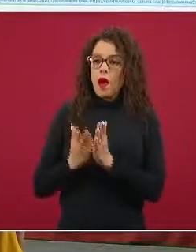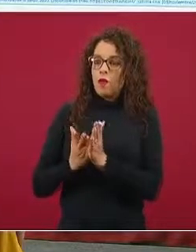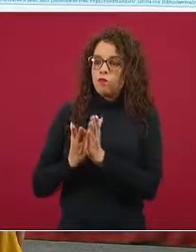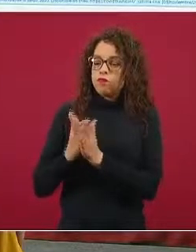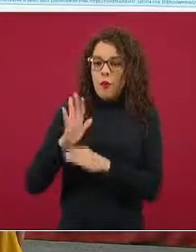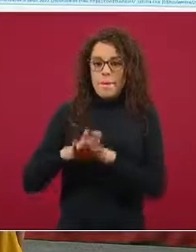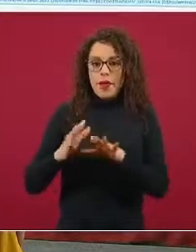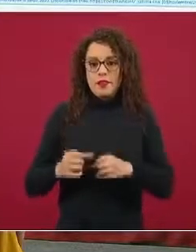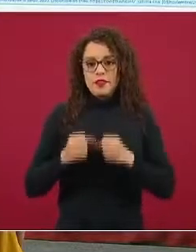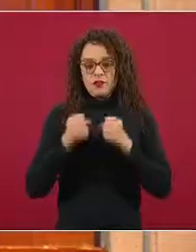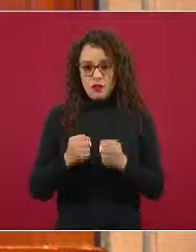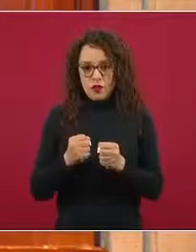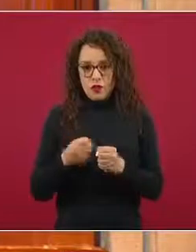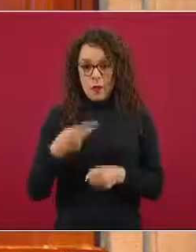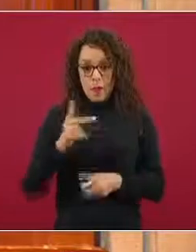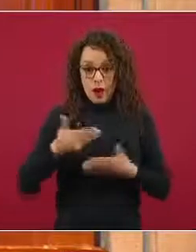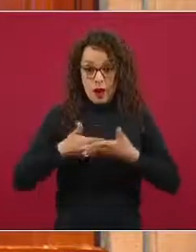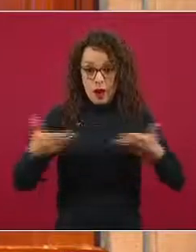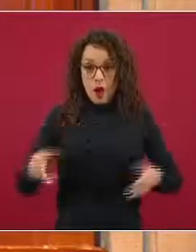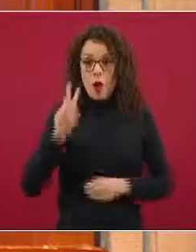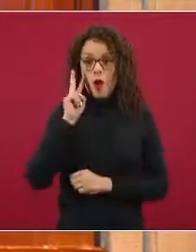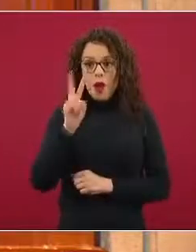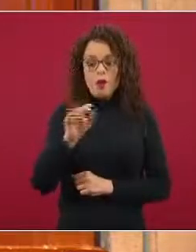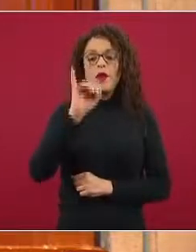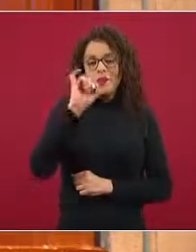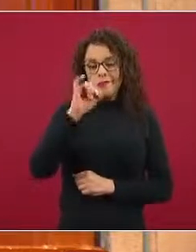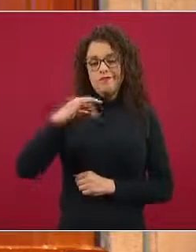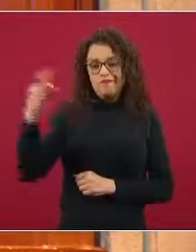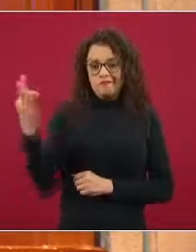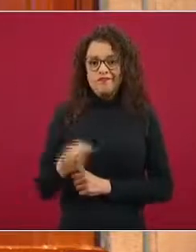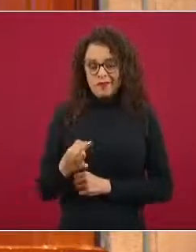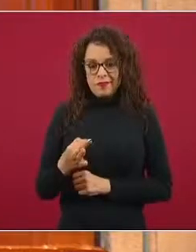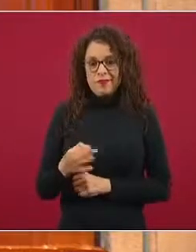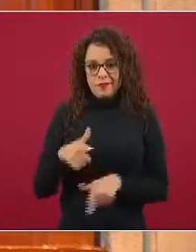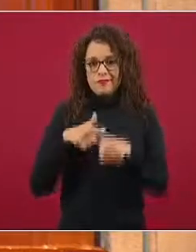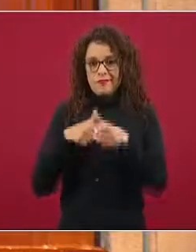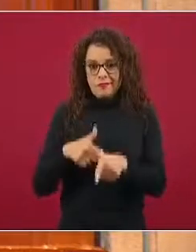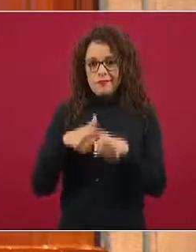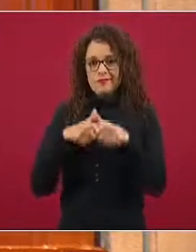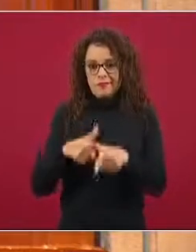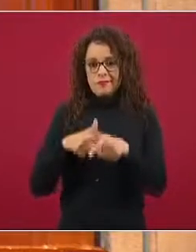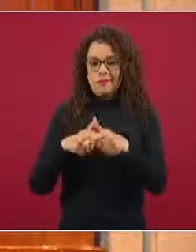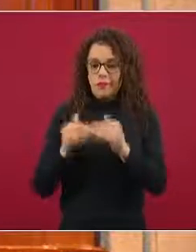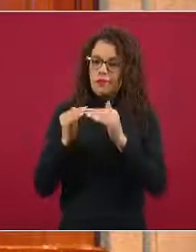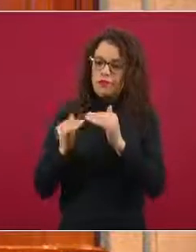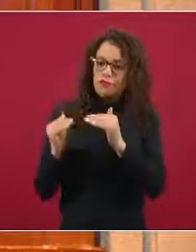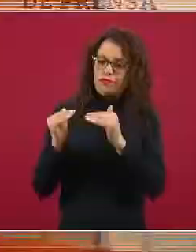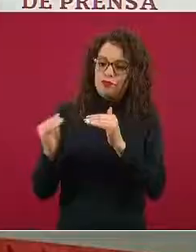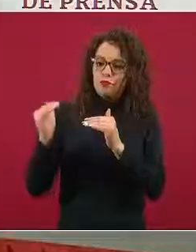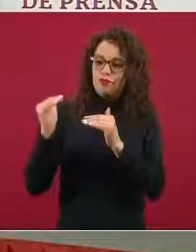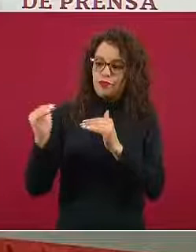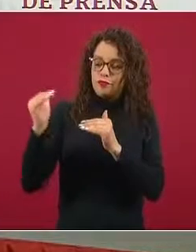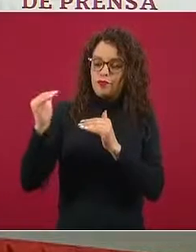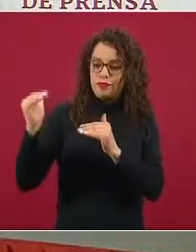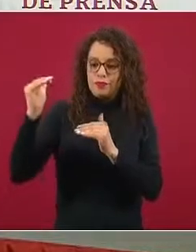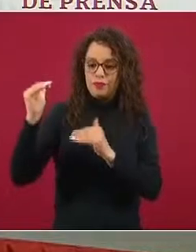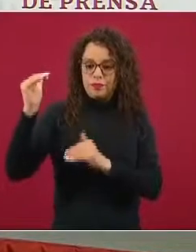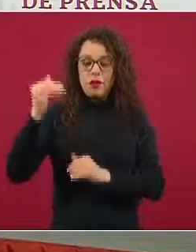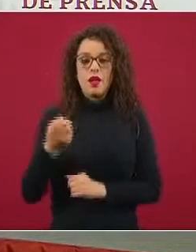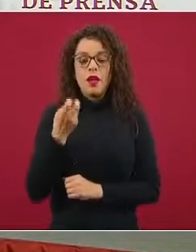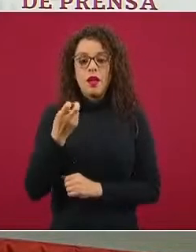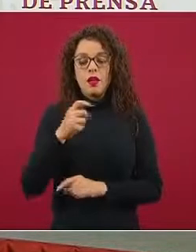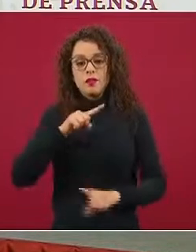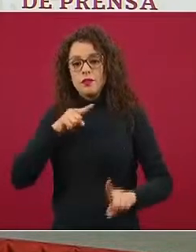esta actualización es mucho más evidente que las defunciones efectivamente continúan incrementándose, y esto va un poco también